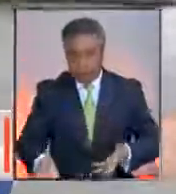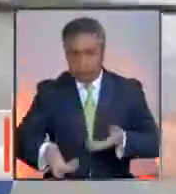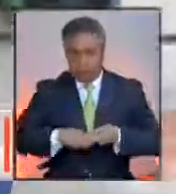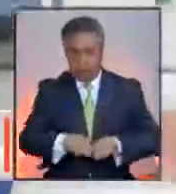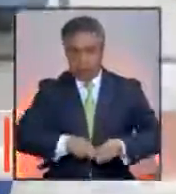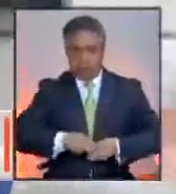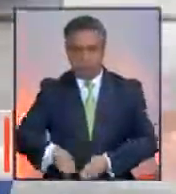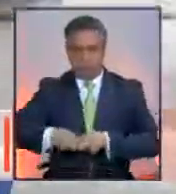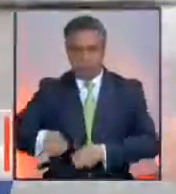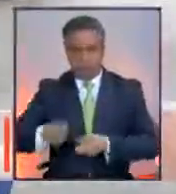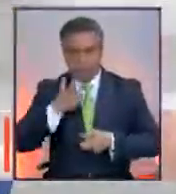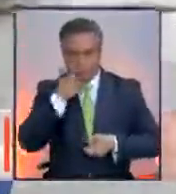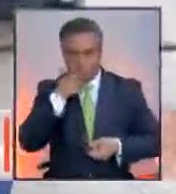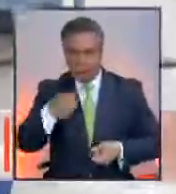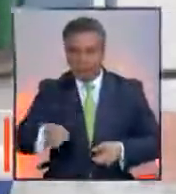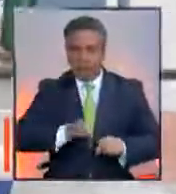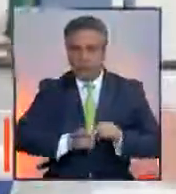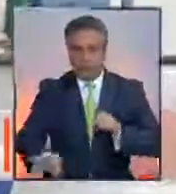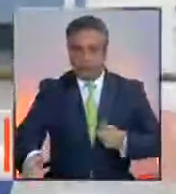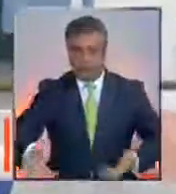farmacia.